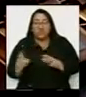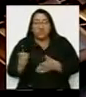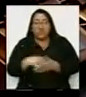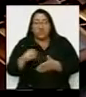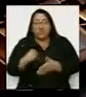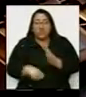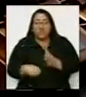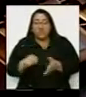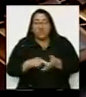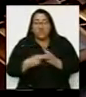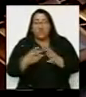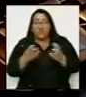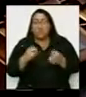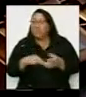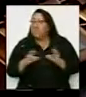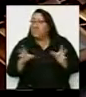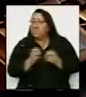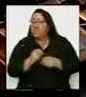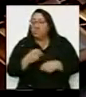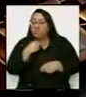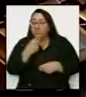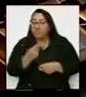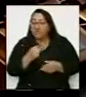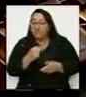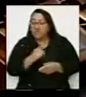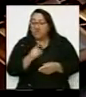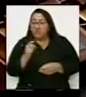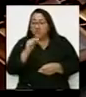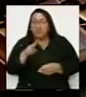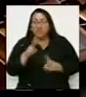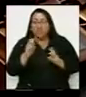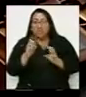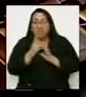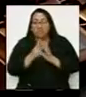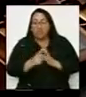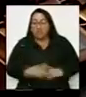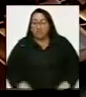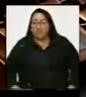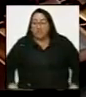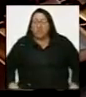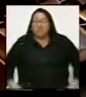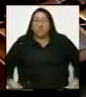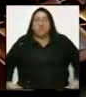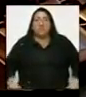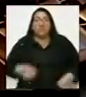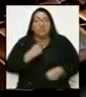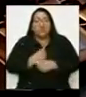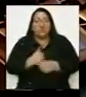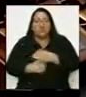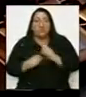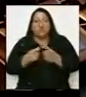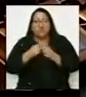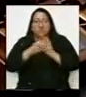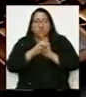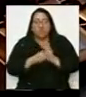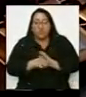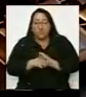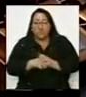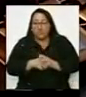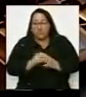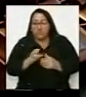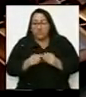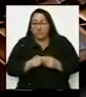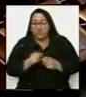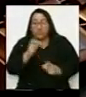porque lo que se está pretendiendo en la Junta de Portavoces es que no se vea este dictamen que tanto trabajo ha costado en la Comisión de Constitución. Con todas